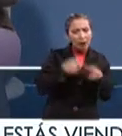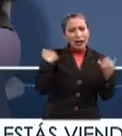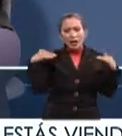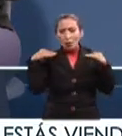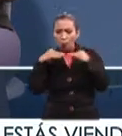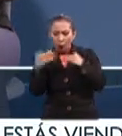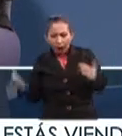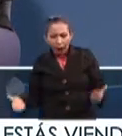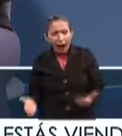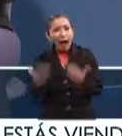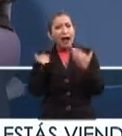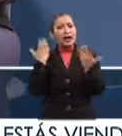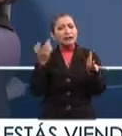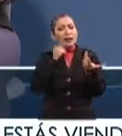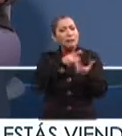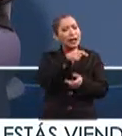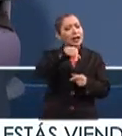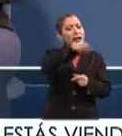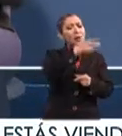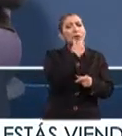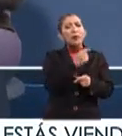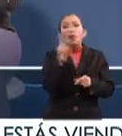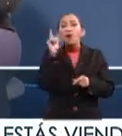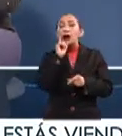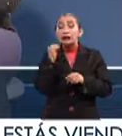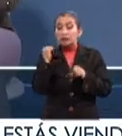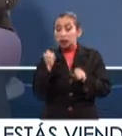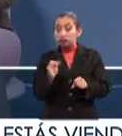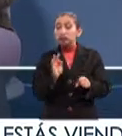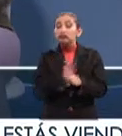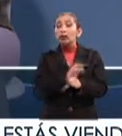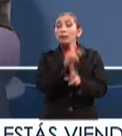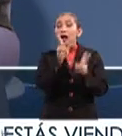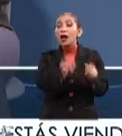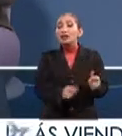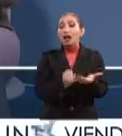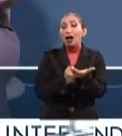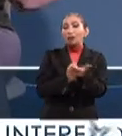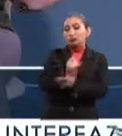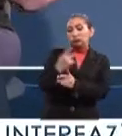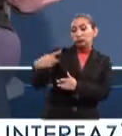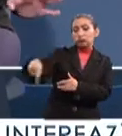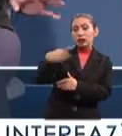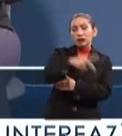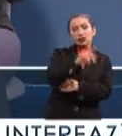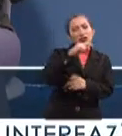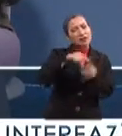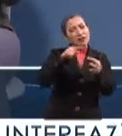equidad, instaurar la igualdad entre los sexos, garantizar la paz y la democracia, entre